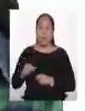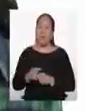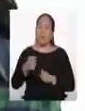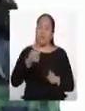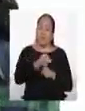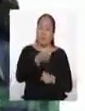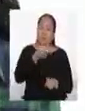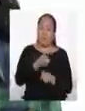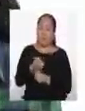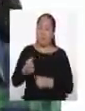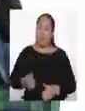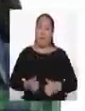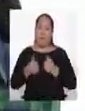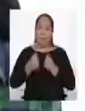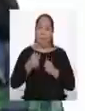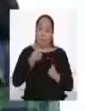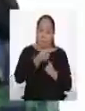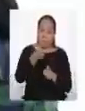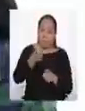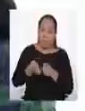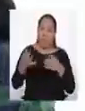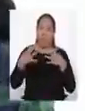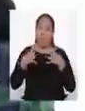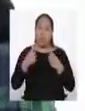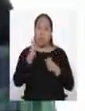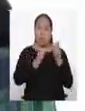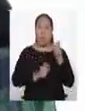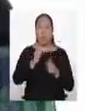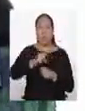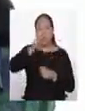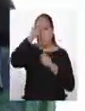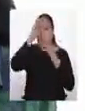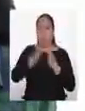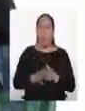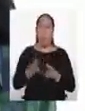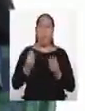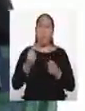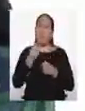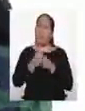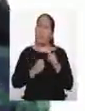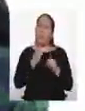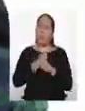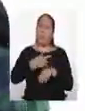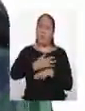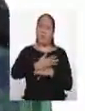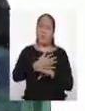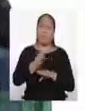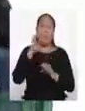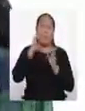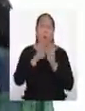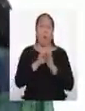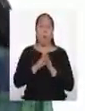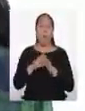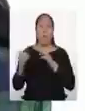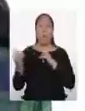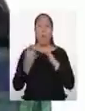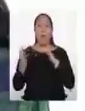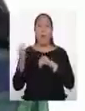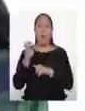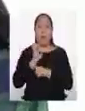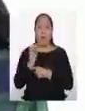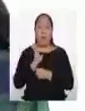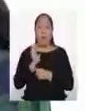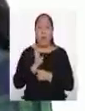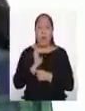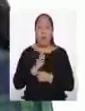y salud de nuestros compatriotas. Se prolongaron durante muchos años. Por ejemplo, la guerra con el Ecuador